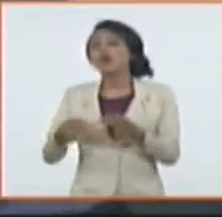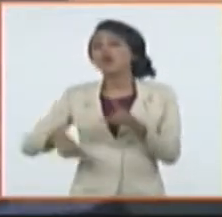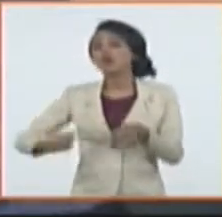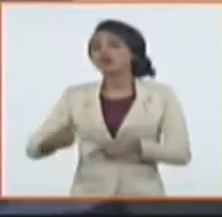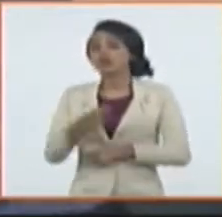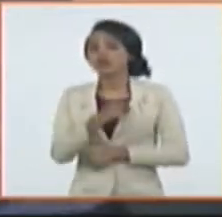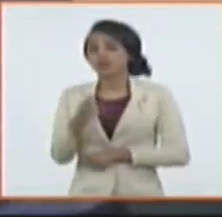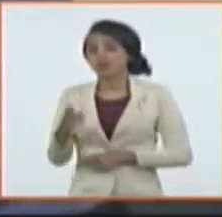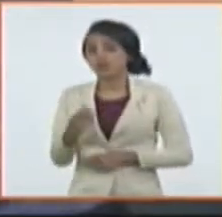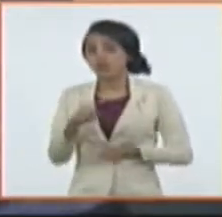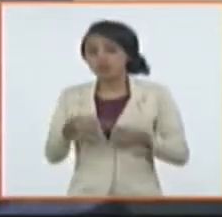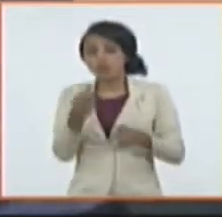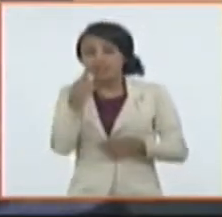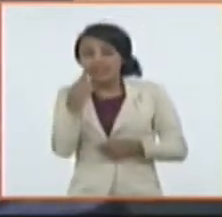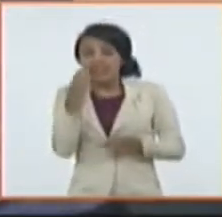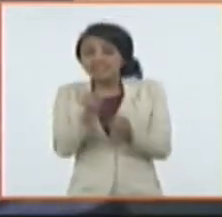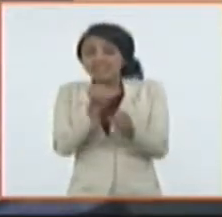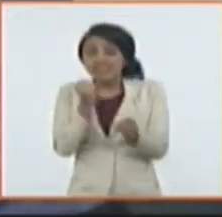y mejor,